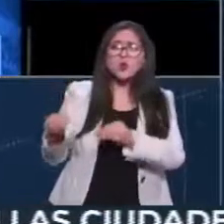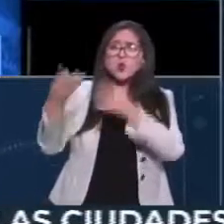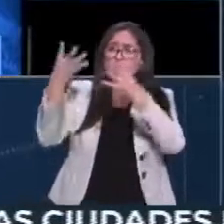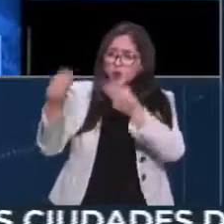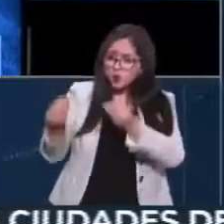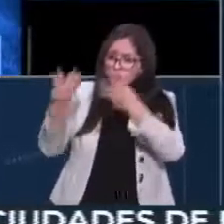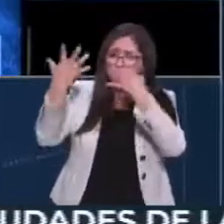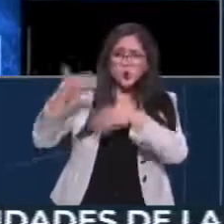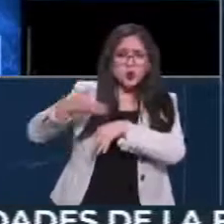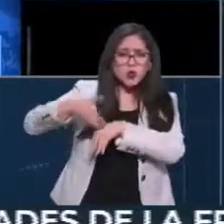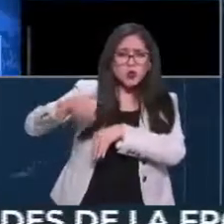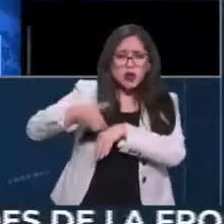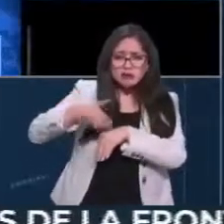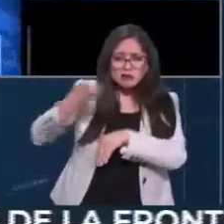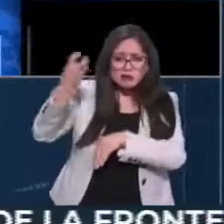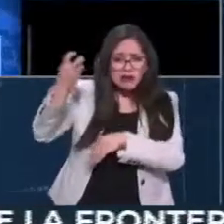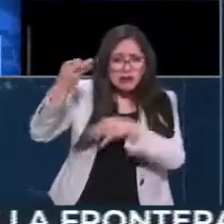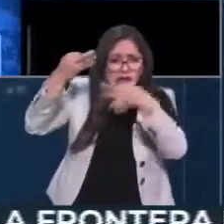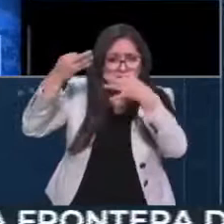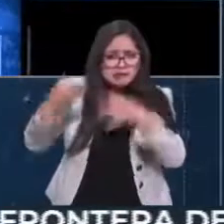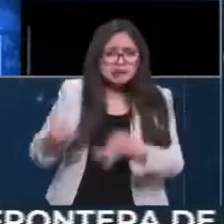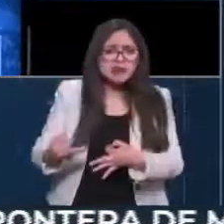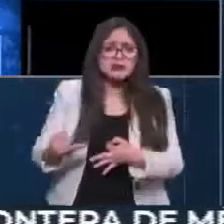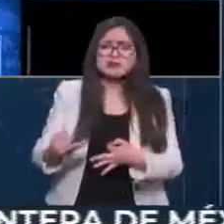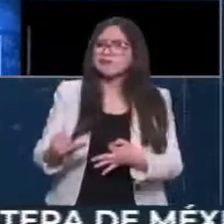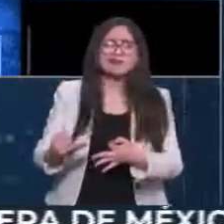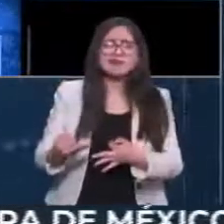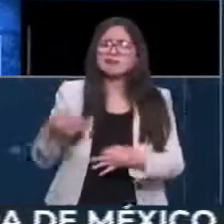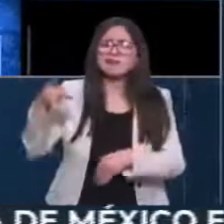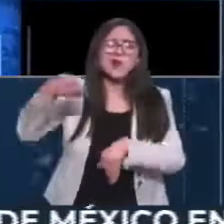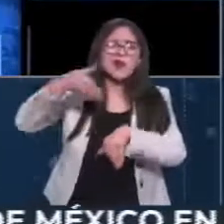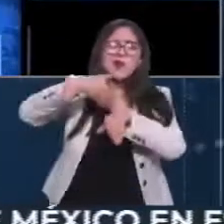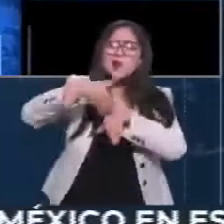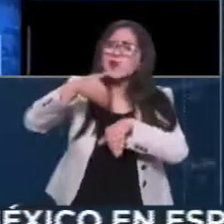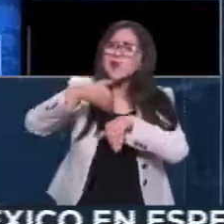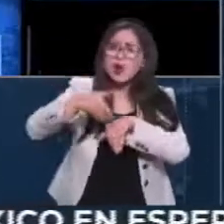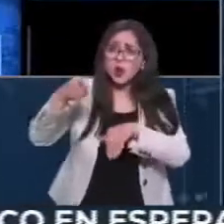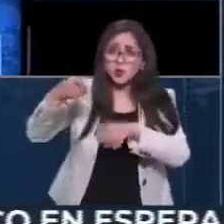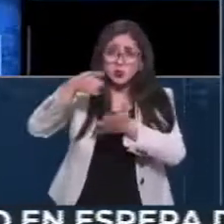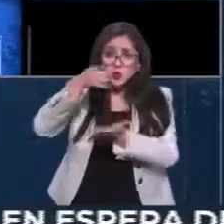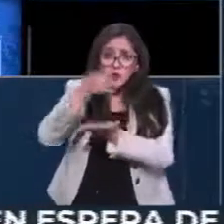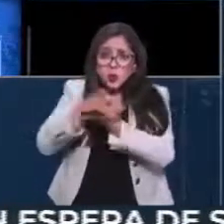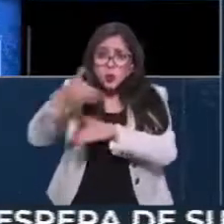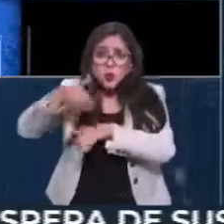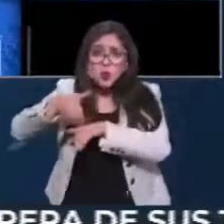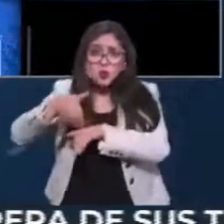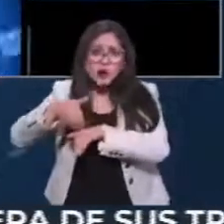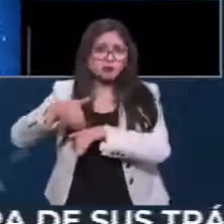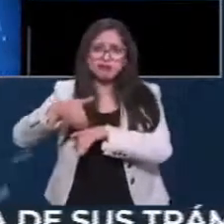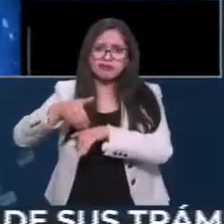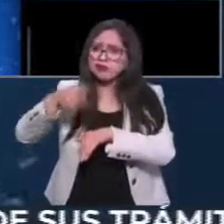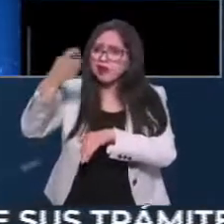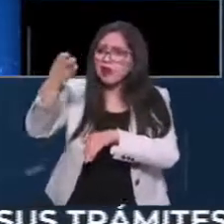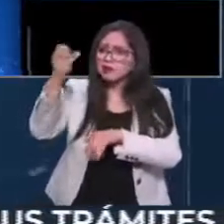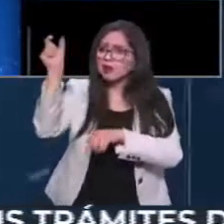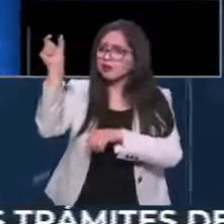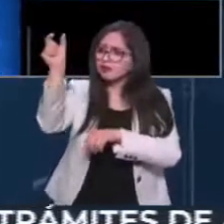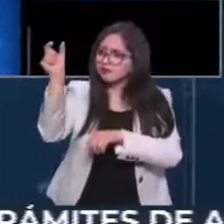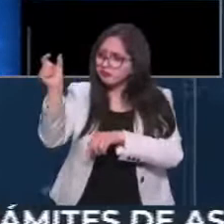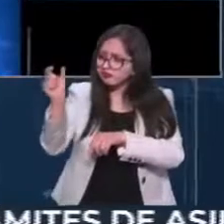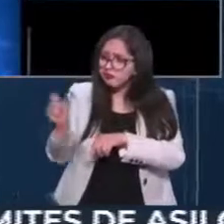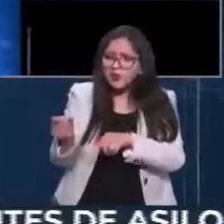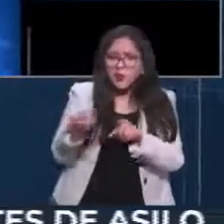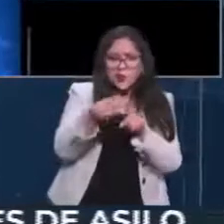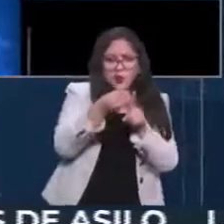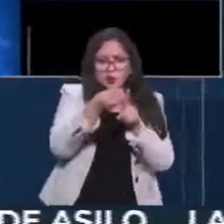inexactas, son cifras que no fueron, no solo las cifras, todo eso que sale no tiene ni pies ni cabeza, no hay un